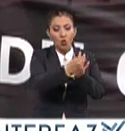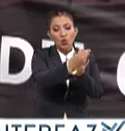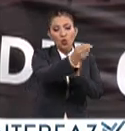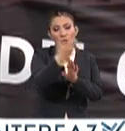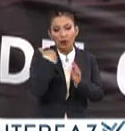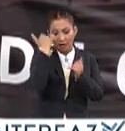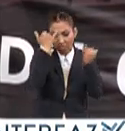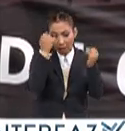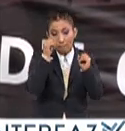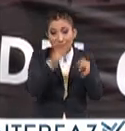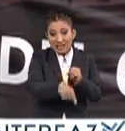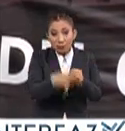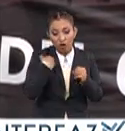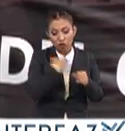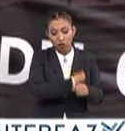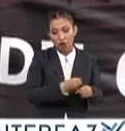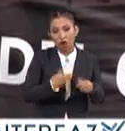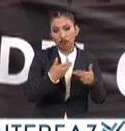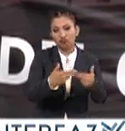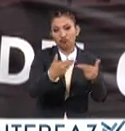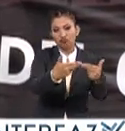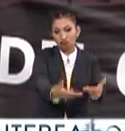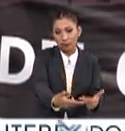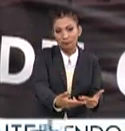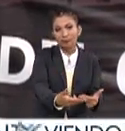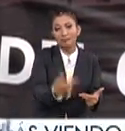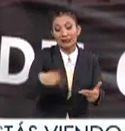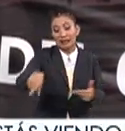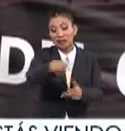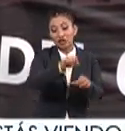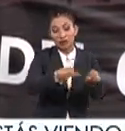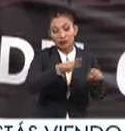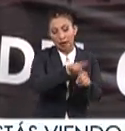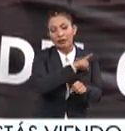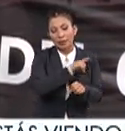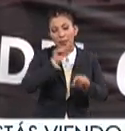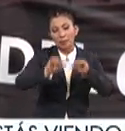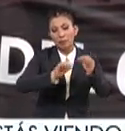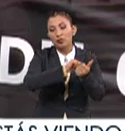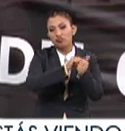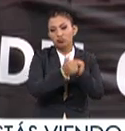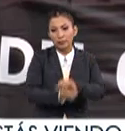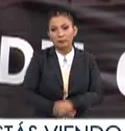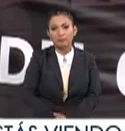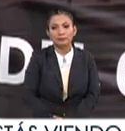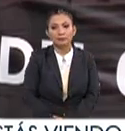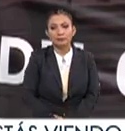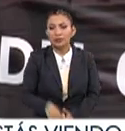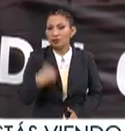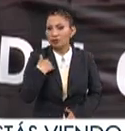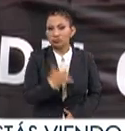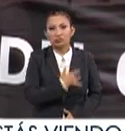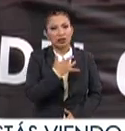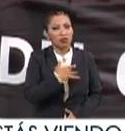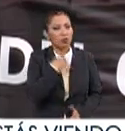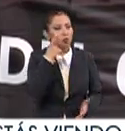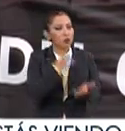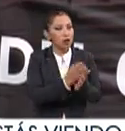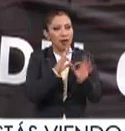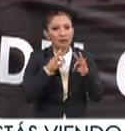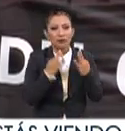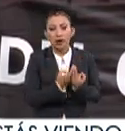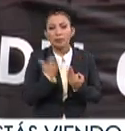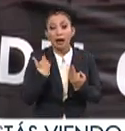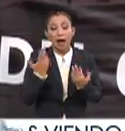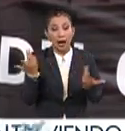este pensamiento en sus hijos, y nuestra sociedad tiene que ir cambiando. O sea, yo siento que la única forma de